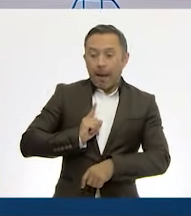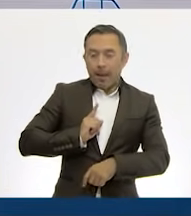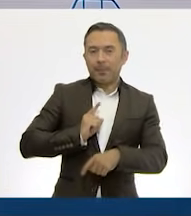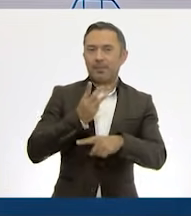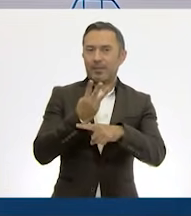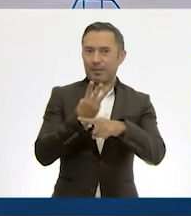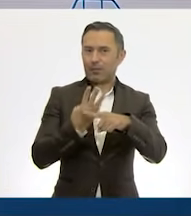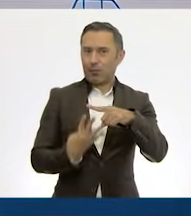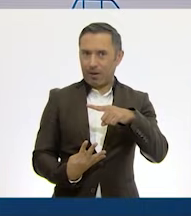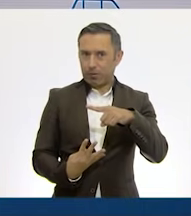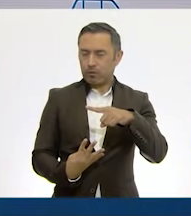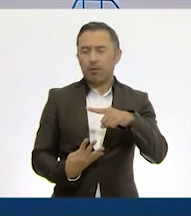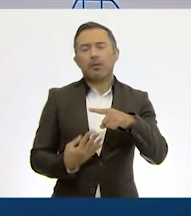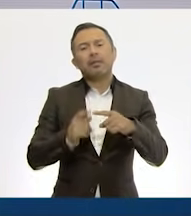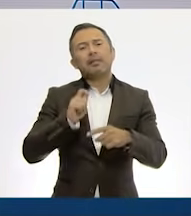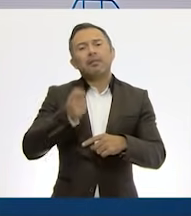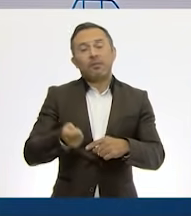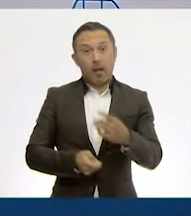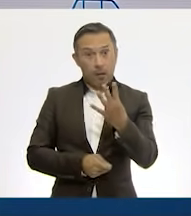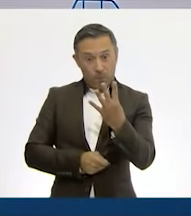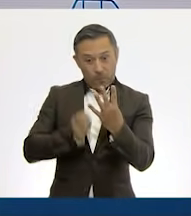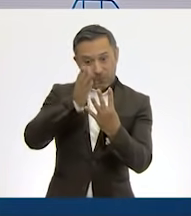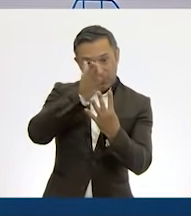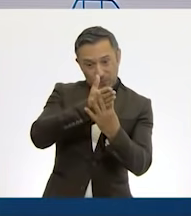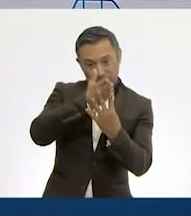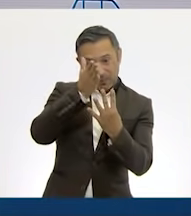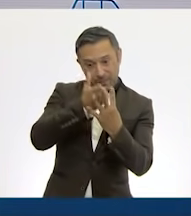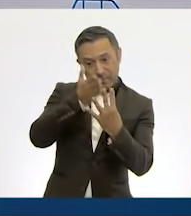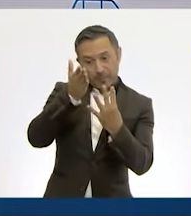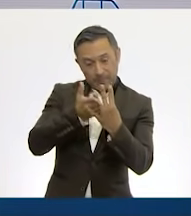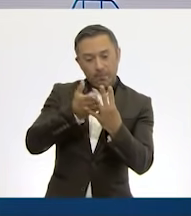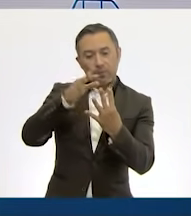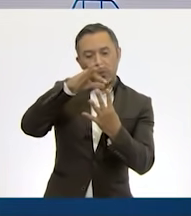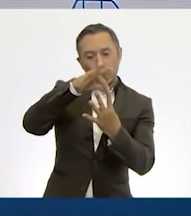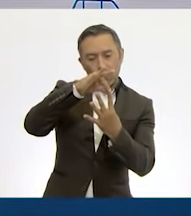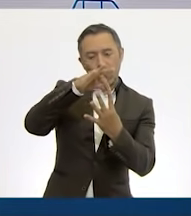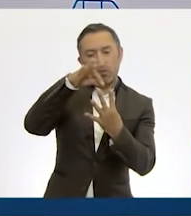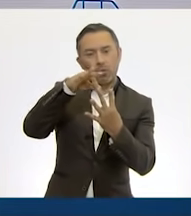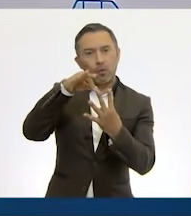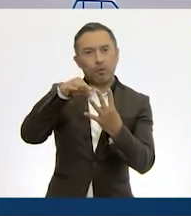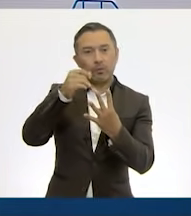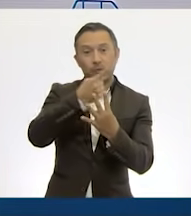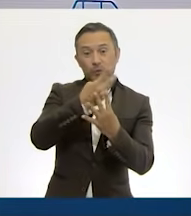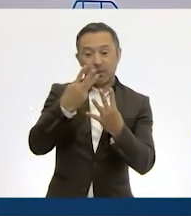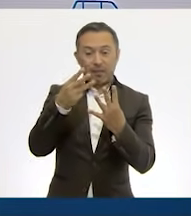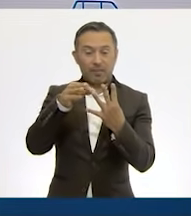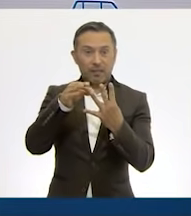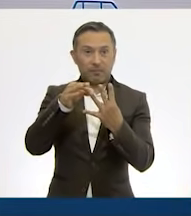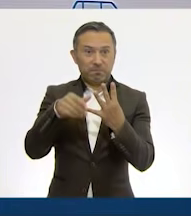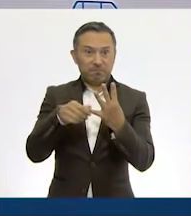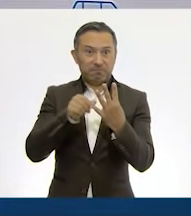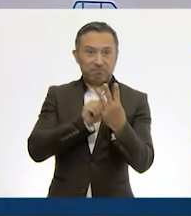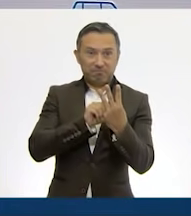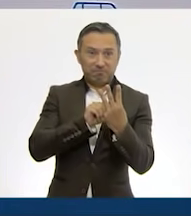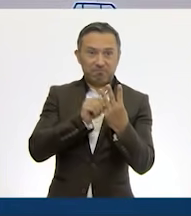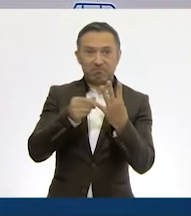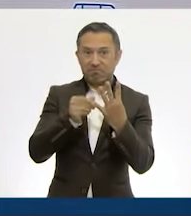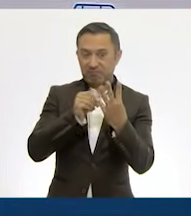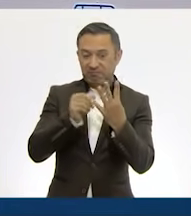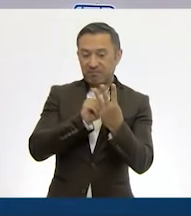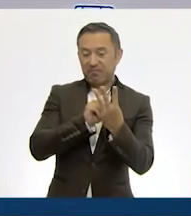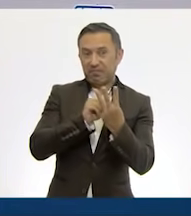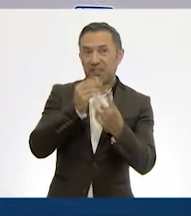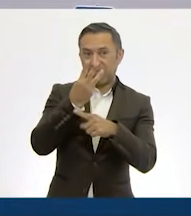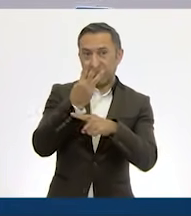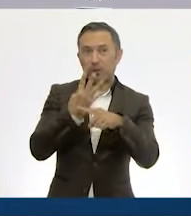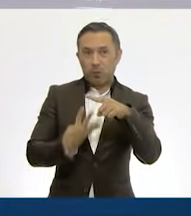O lo que es lo mismo, tres partes de las cuatro que tiene un entero. Se me ocurre, pues no sé, segmentar nuestra pista